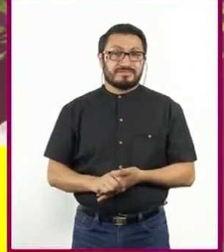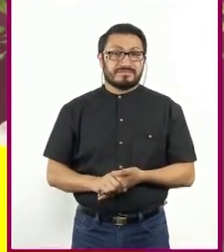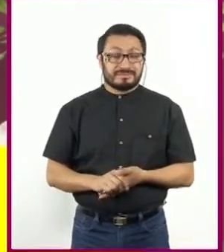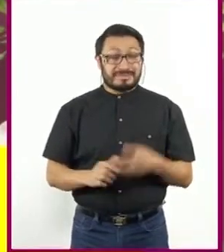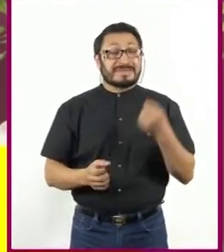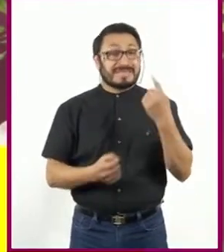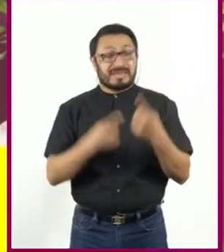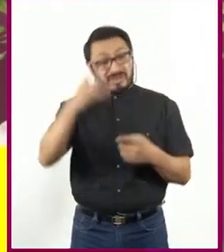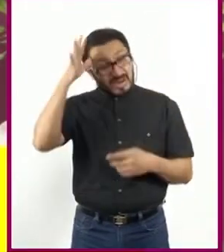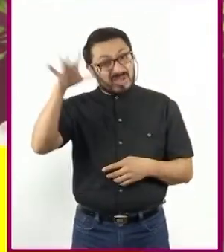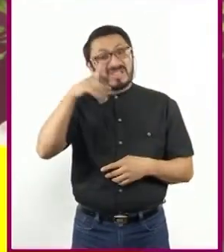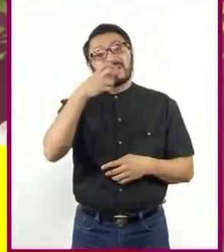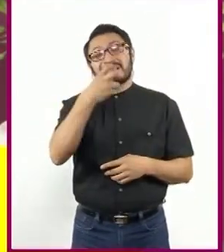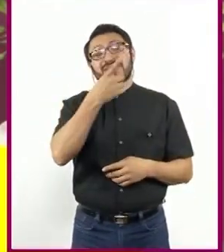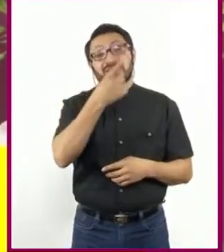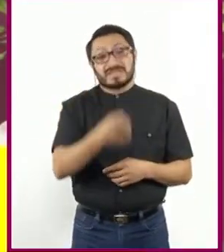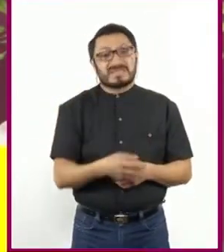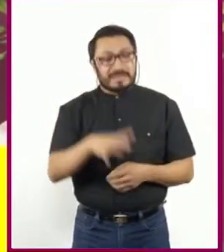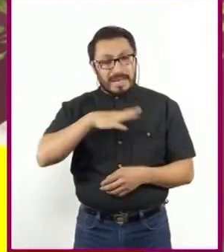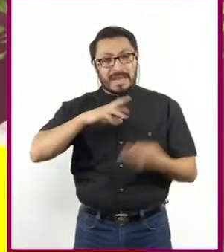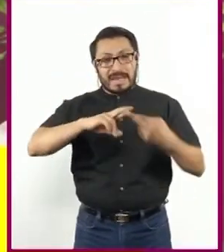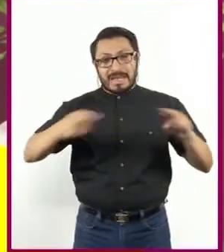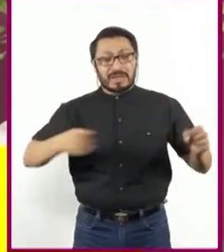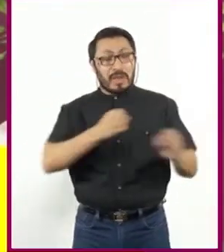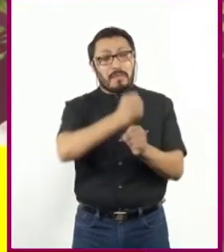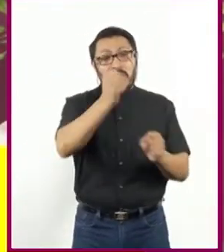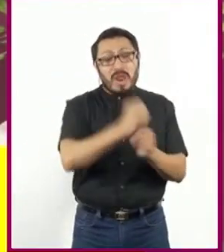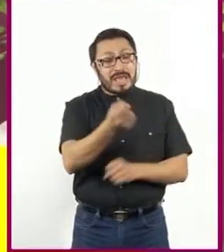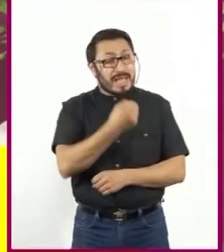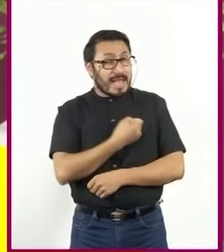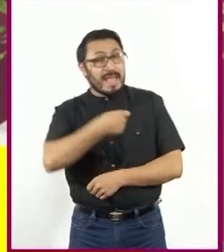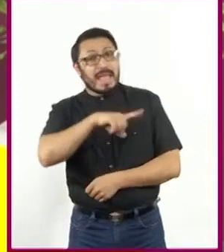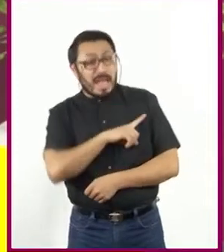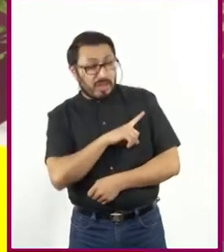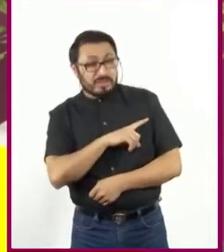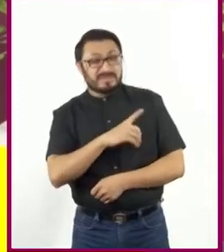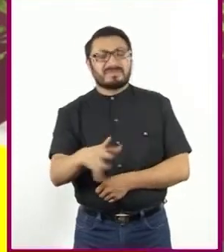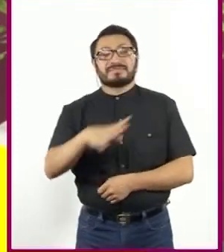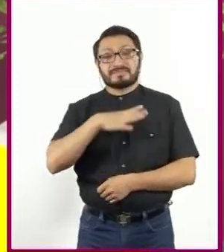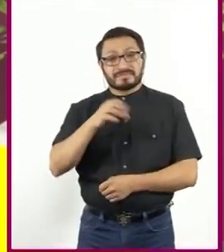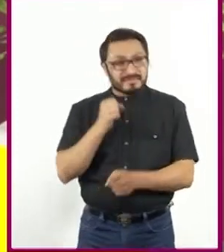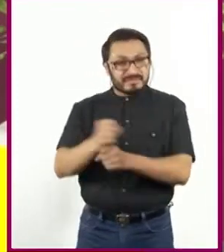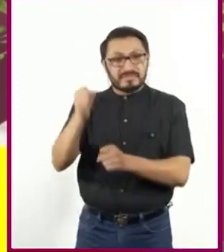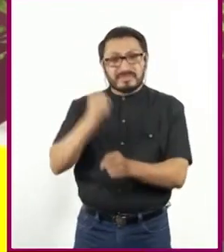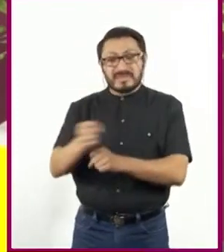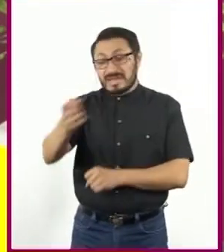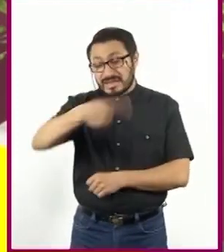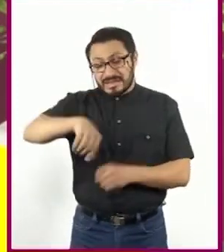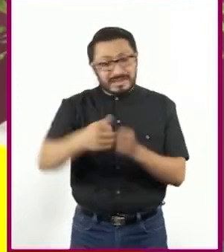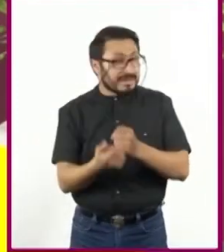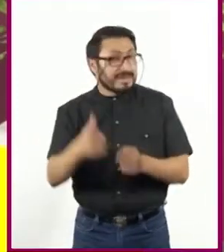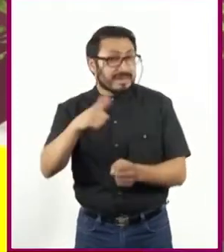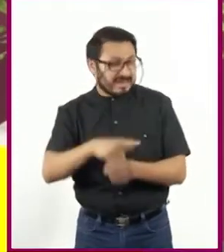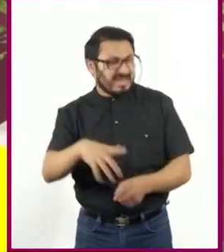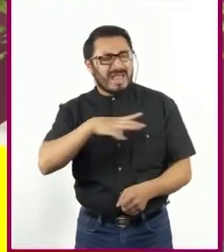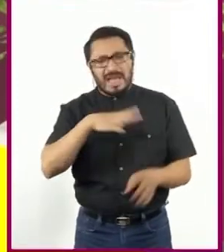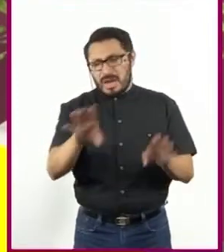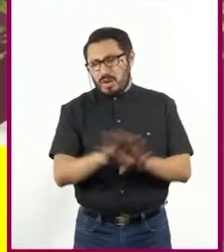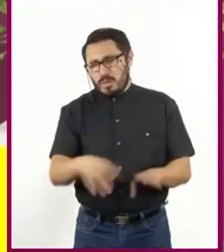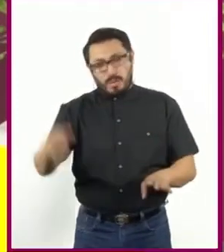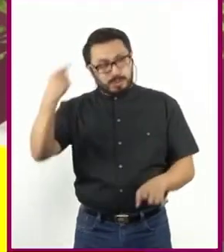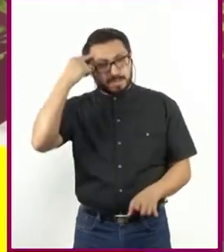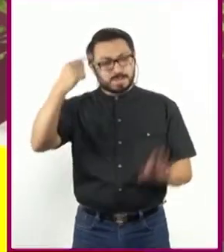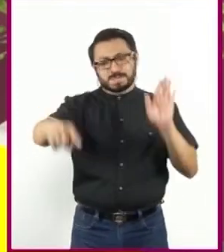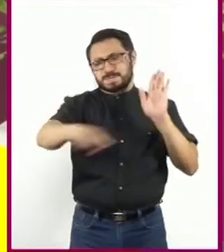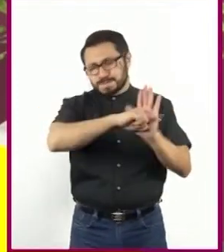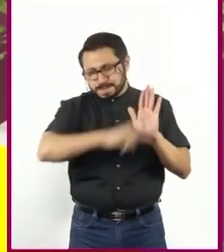una relación clara entre la violencia y la salud. La presencia de violencia en la sociedad genera efectos